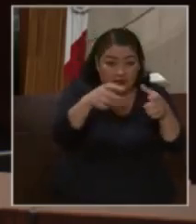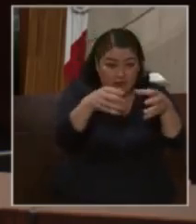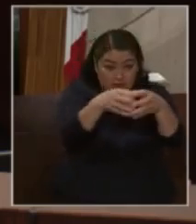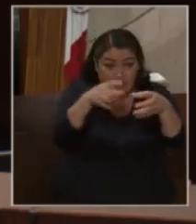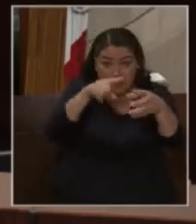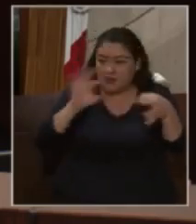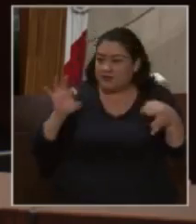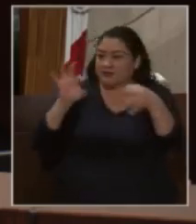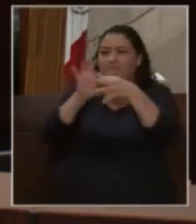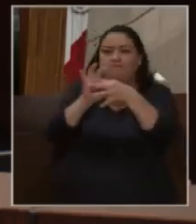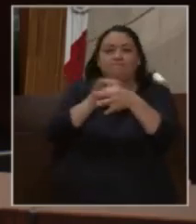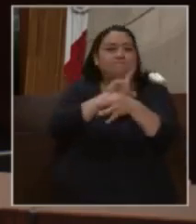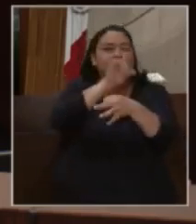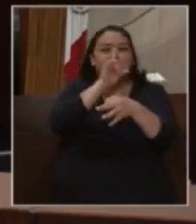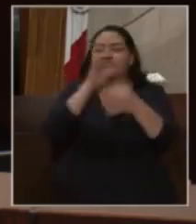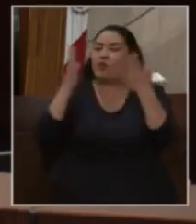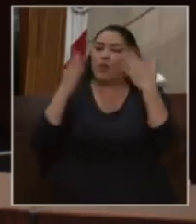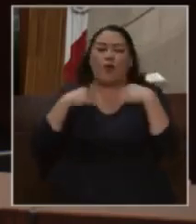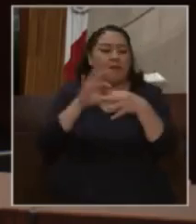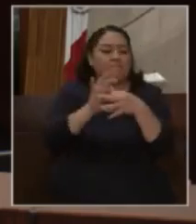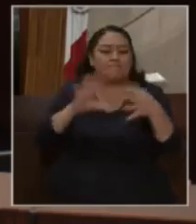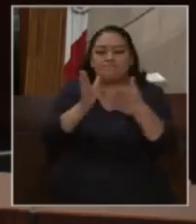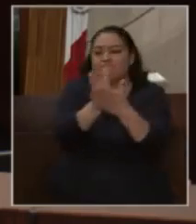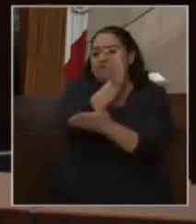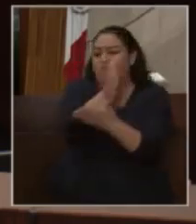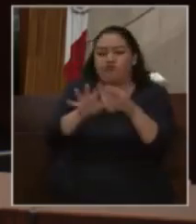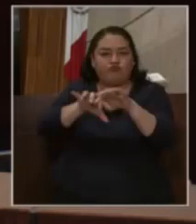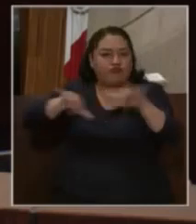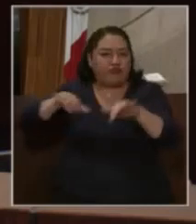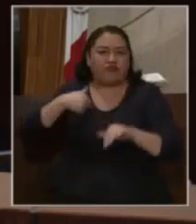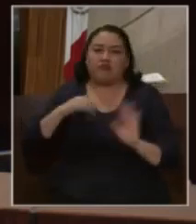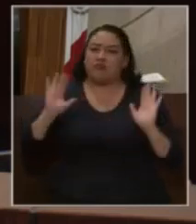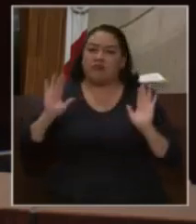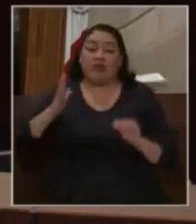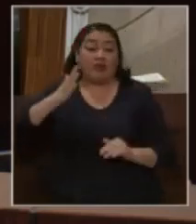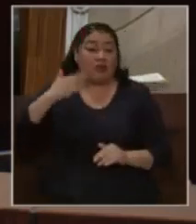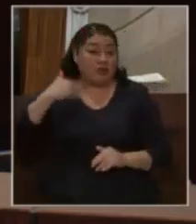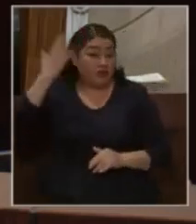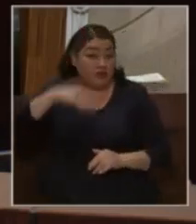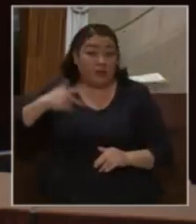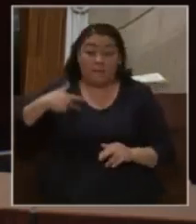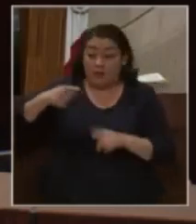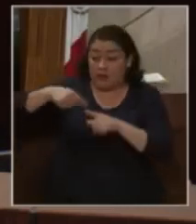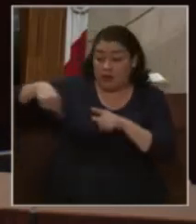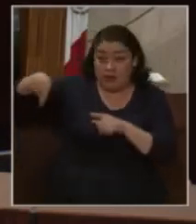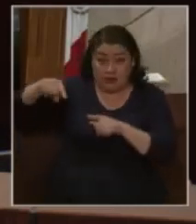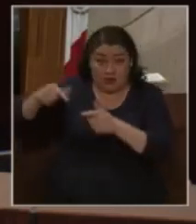fideicomiso por los demás. Para mí, en su conformación no participó persona alguna